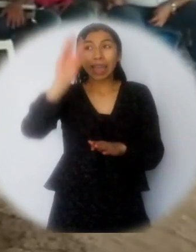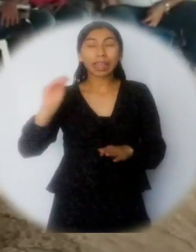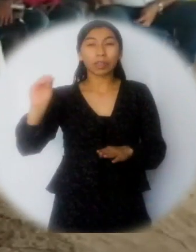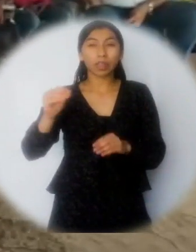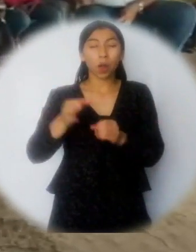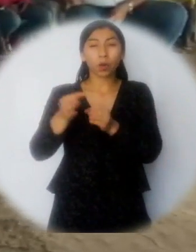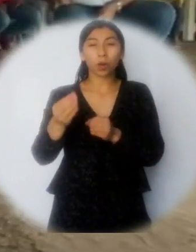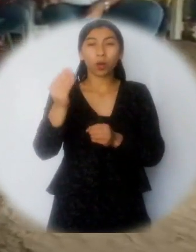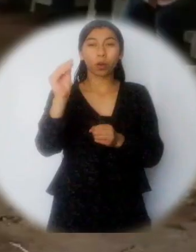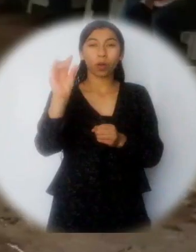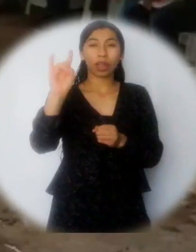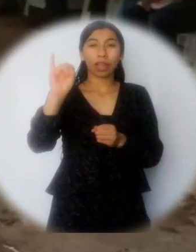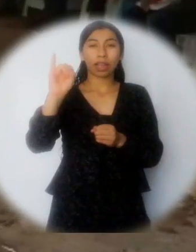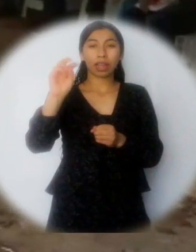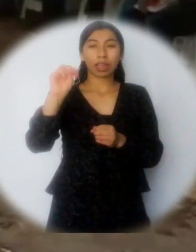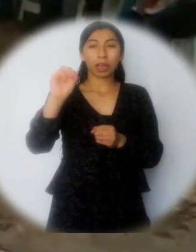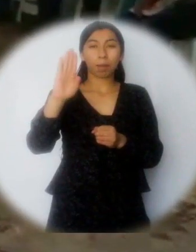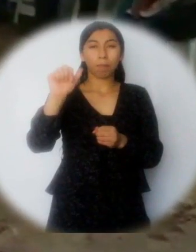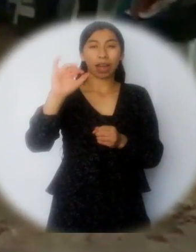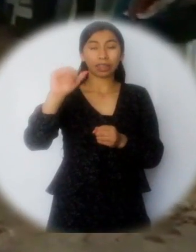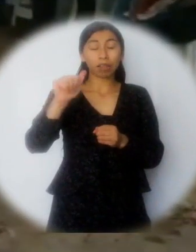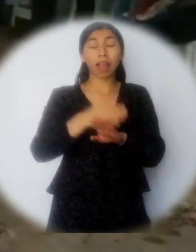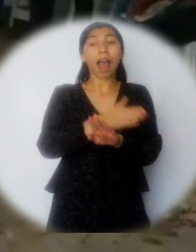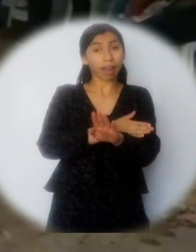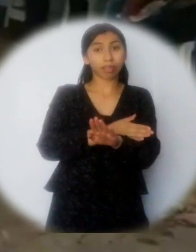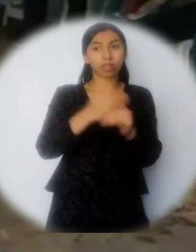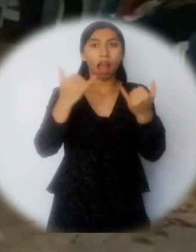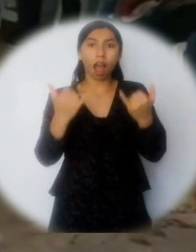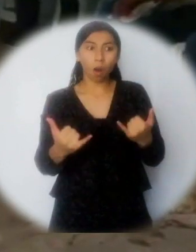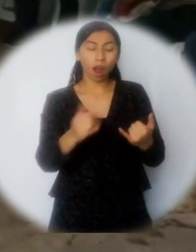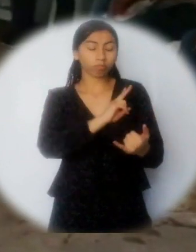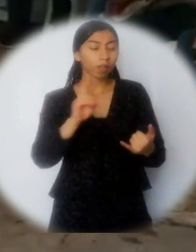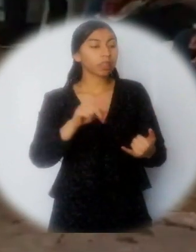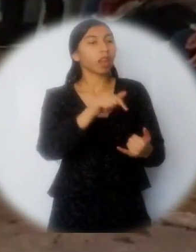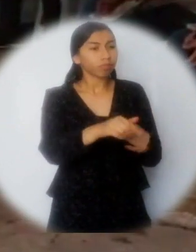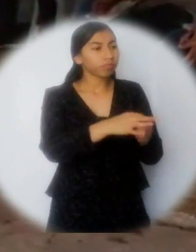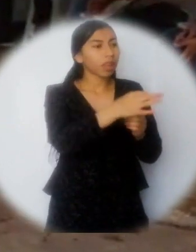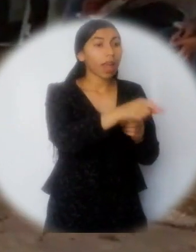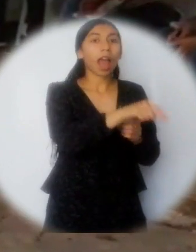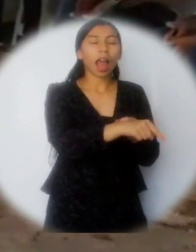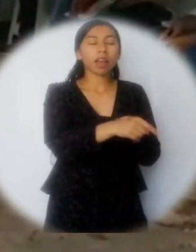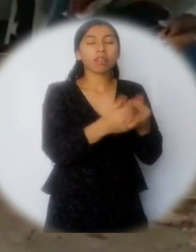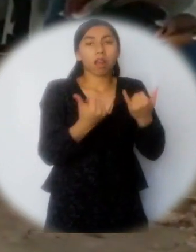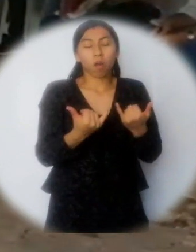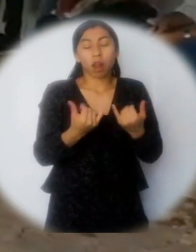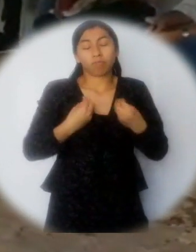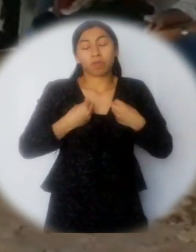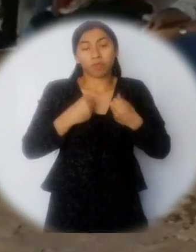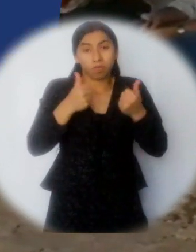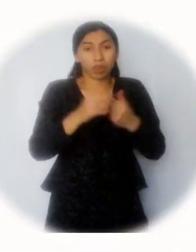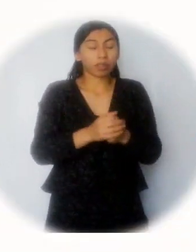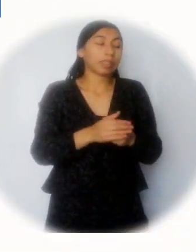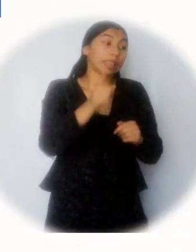se realizarán más sesiones de trabajo para lograr la construcción de su plan de retornos y reubicaciones y la definición de la